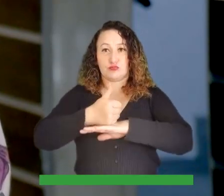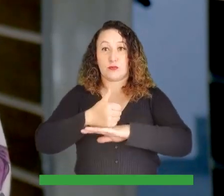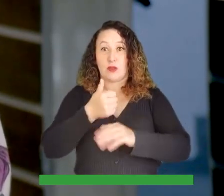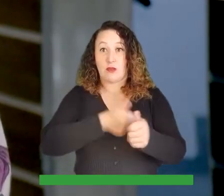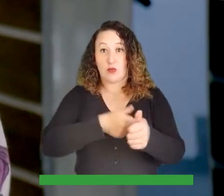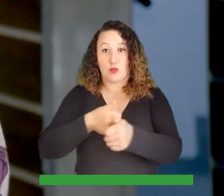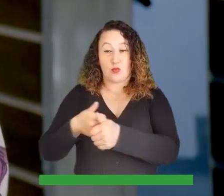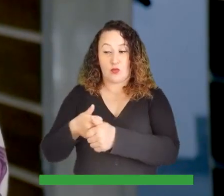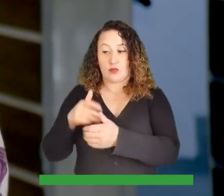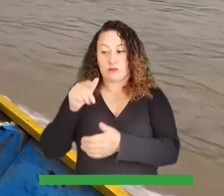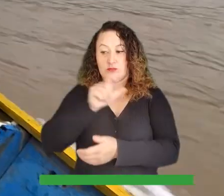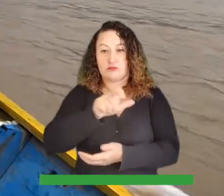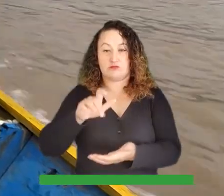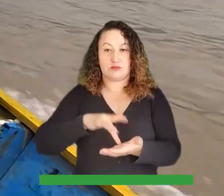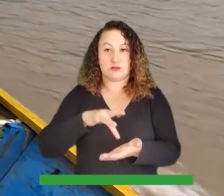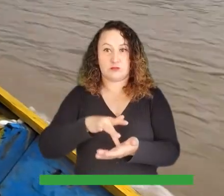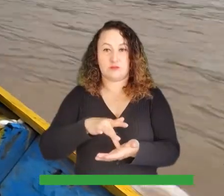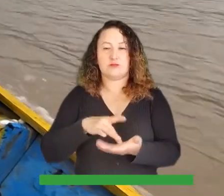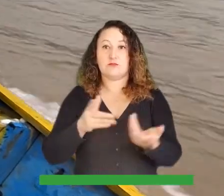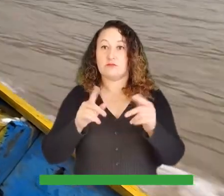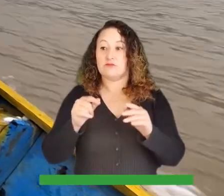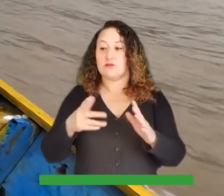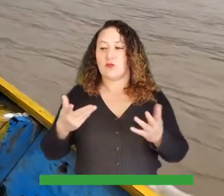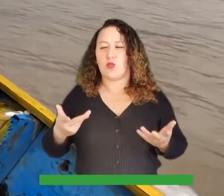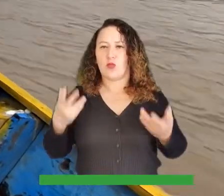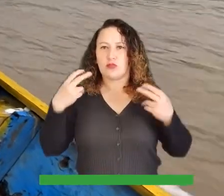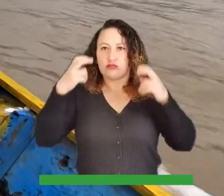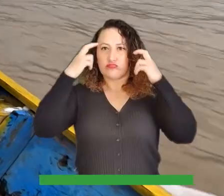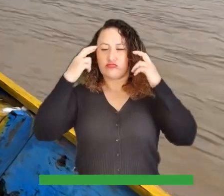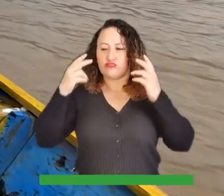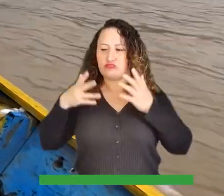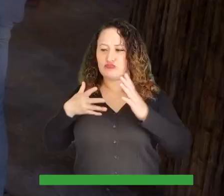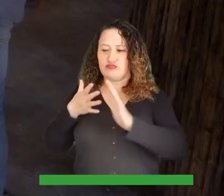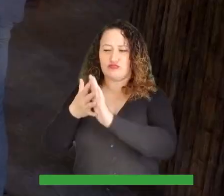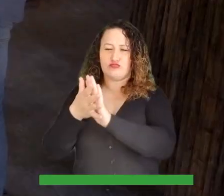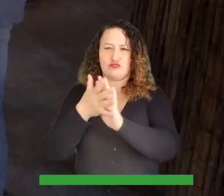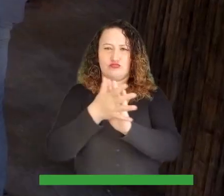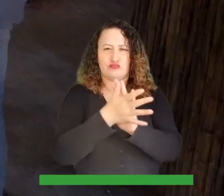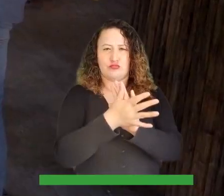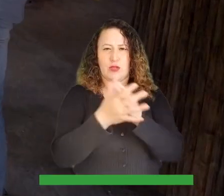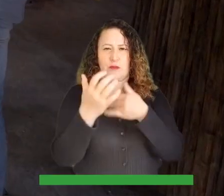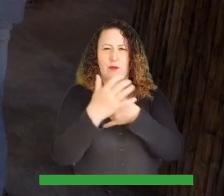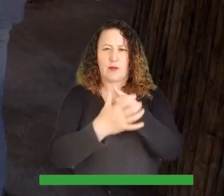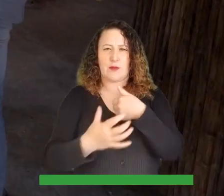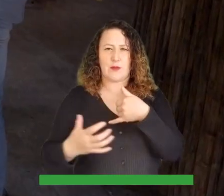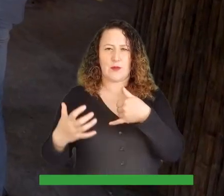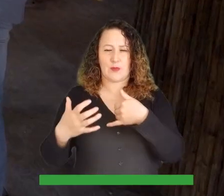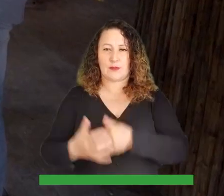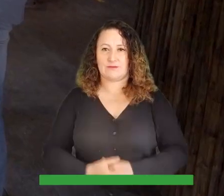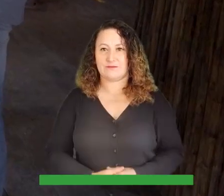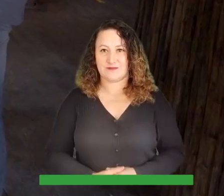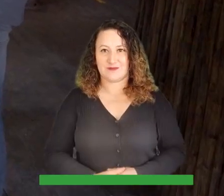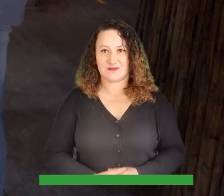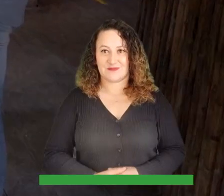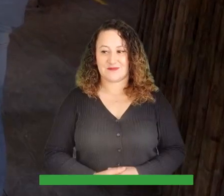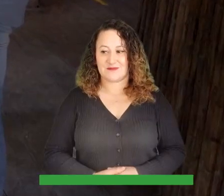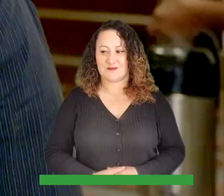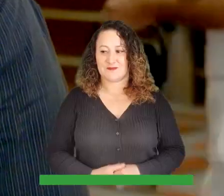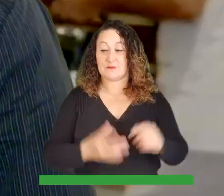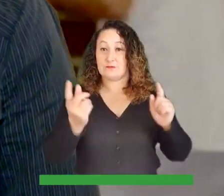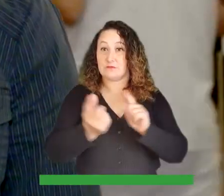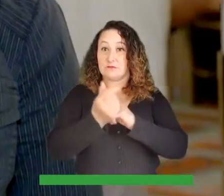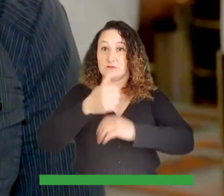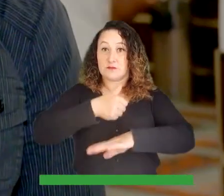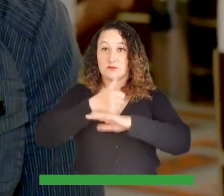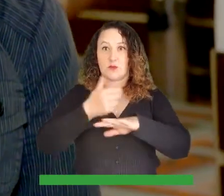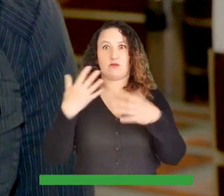de cada uno de los participantes para poder llevar este conocimiento a cada una de las regiones de nuestro país. El encuentro